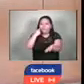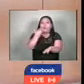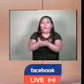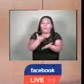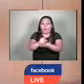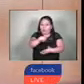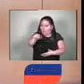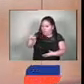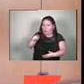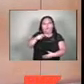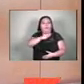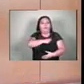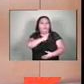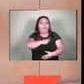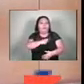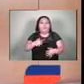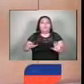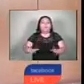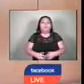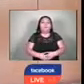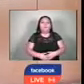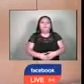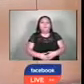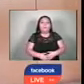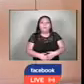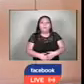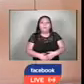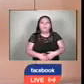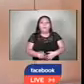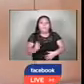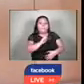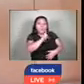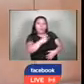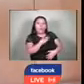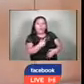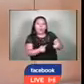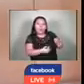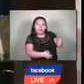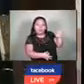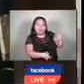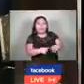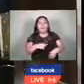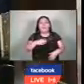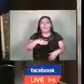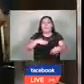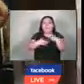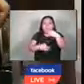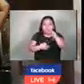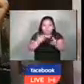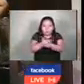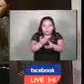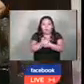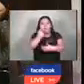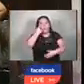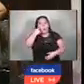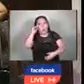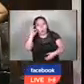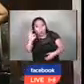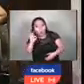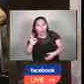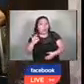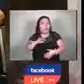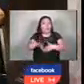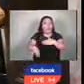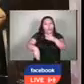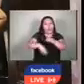responsables penalmente los que ahora están siendo procesados. ¿Qué tipo de pruebas han presentado? Elementos documentales, testimoniales, periciales. Básicamente